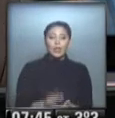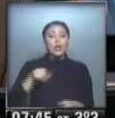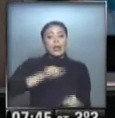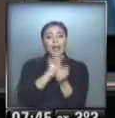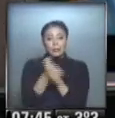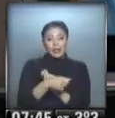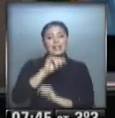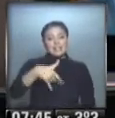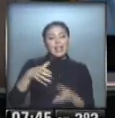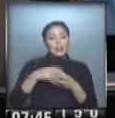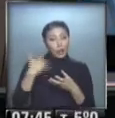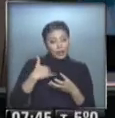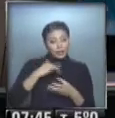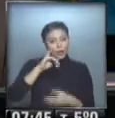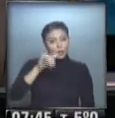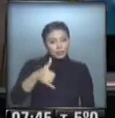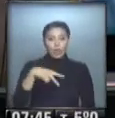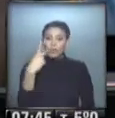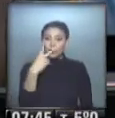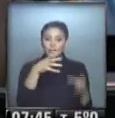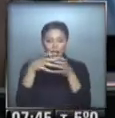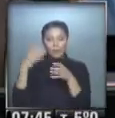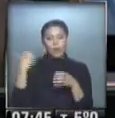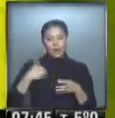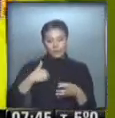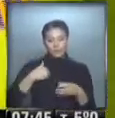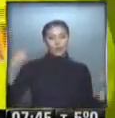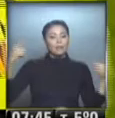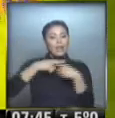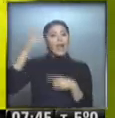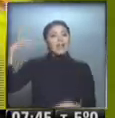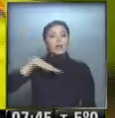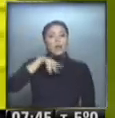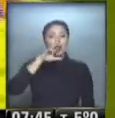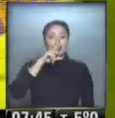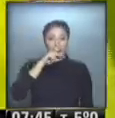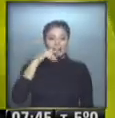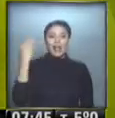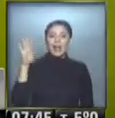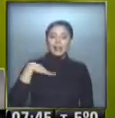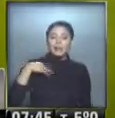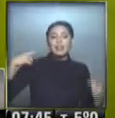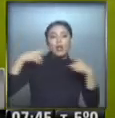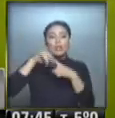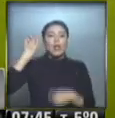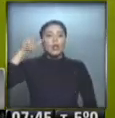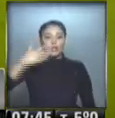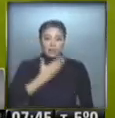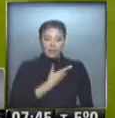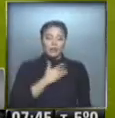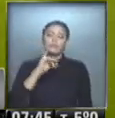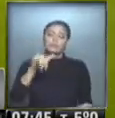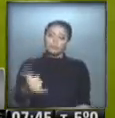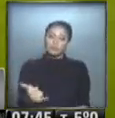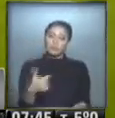Vuelta de página, equipo argentino, dijimos, dos equipos argentinos se enfrentaron ayer en La Plata, Gimnasia y Colón de Santa Fe. Claro,